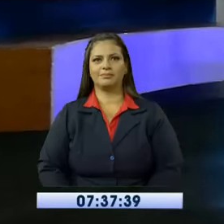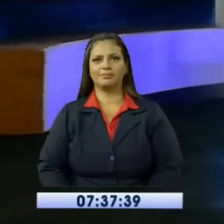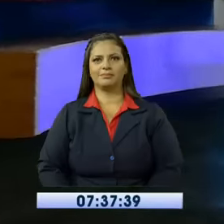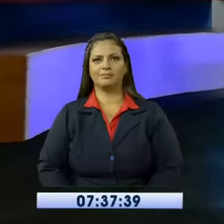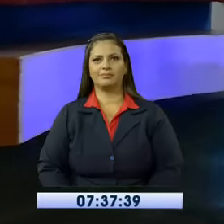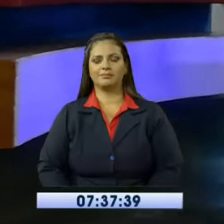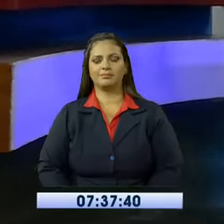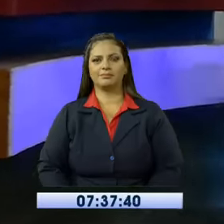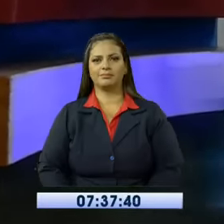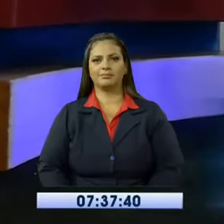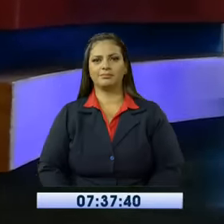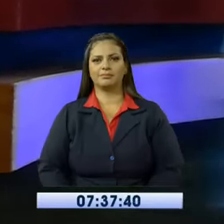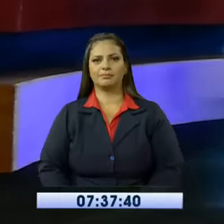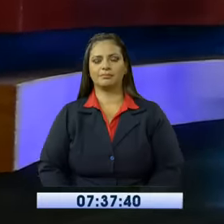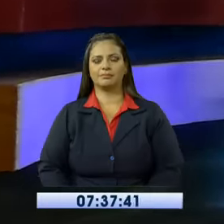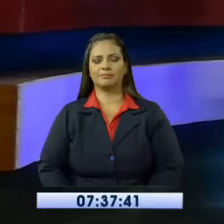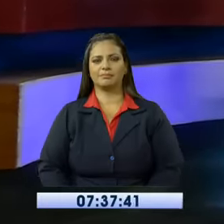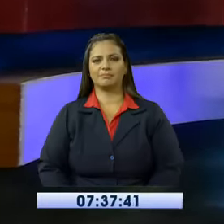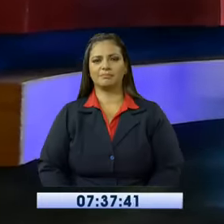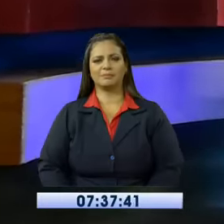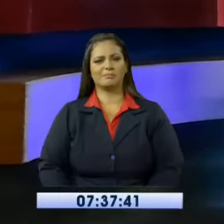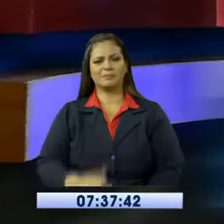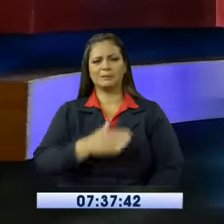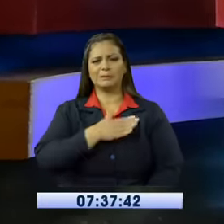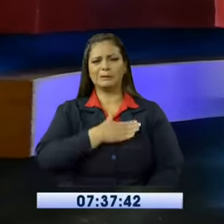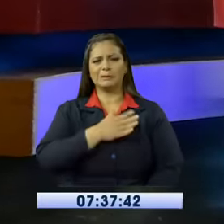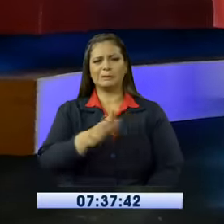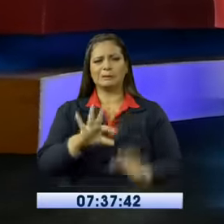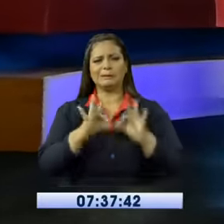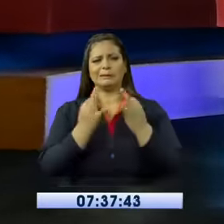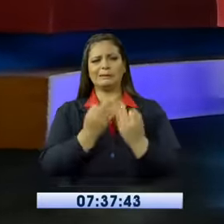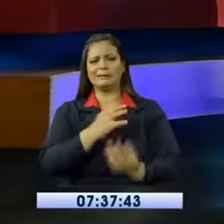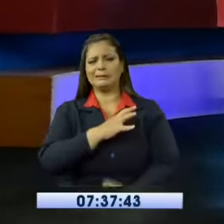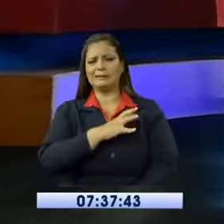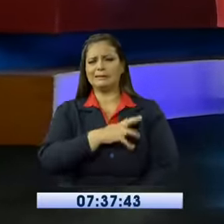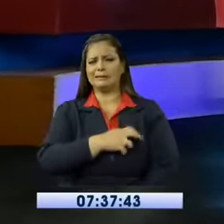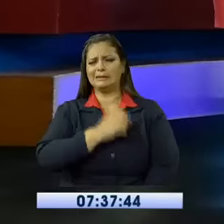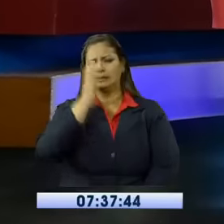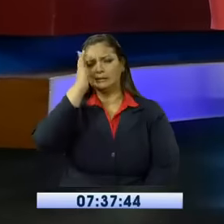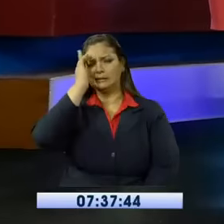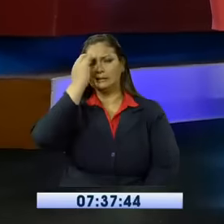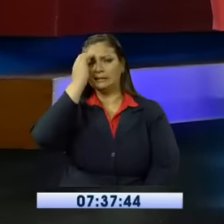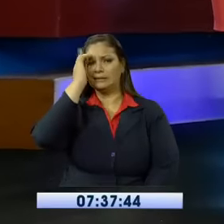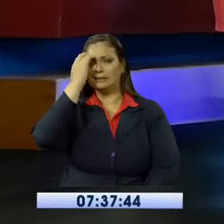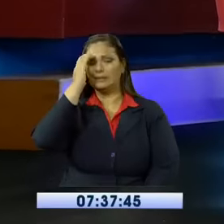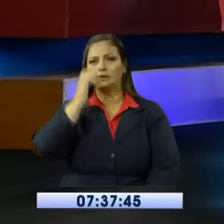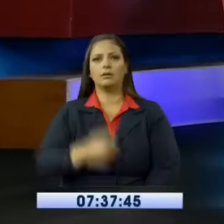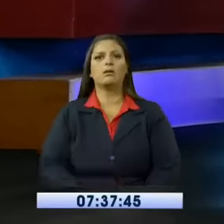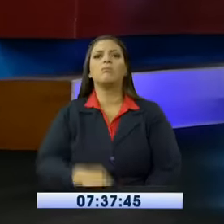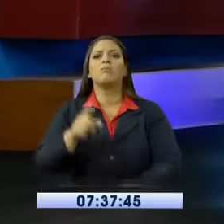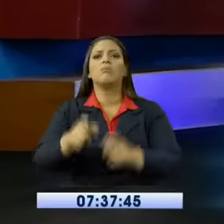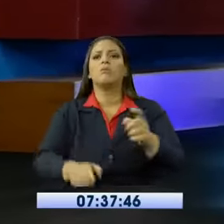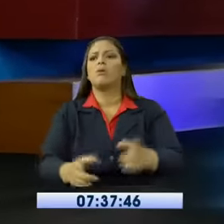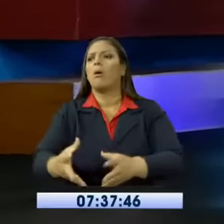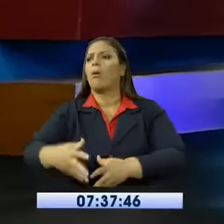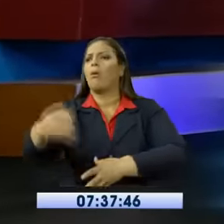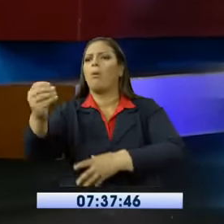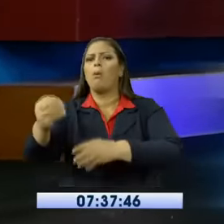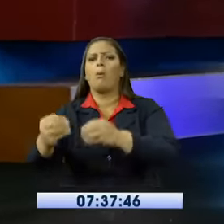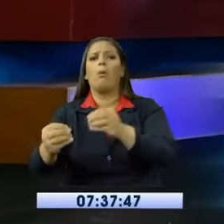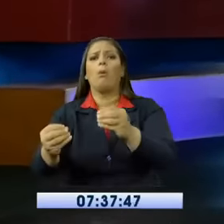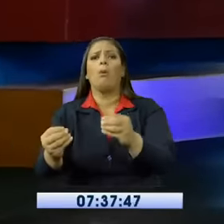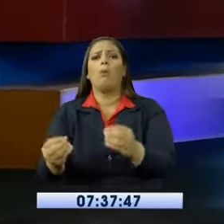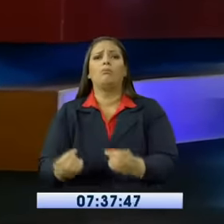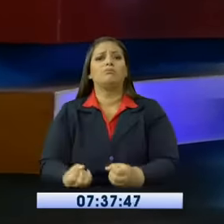Bueno, desesperante situación que vive esta familia. Así es. Y que vive la familia de todas las personas que hasta ahora no aparecen en